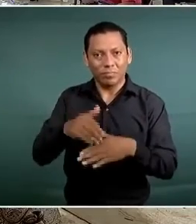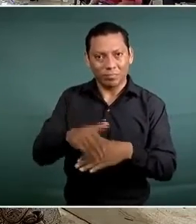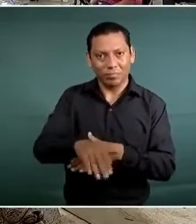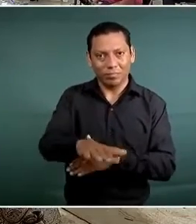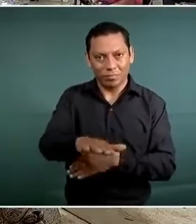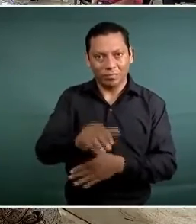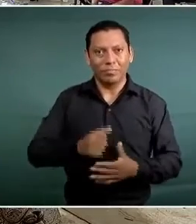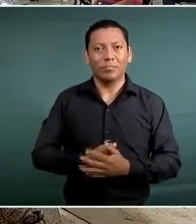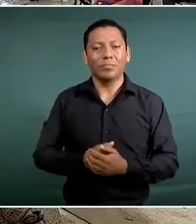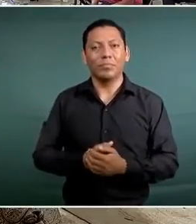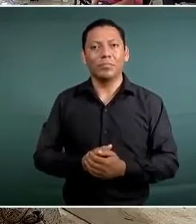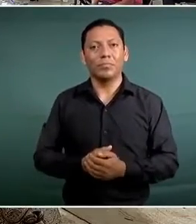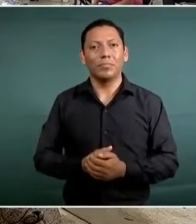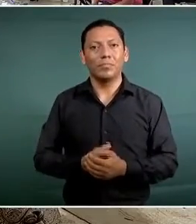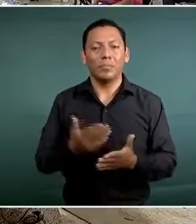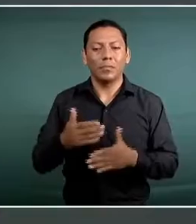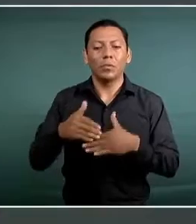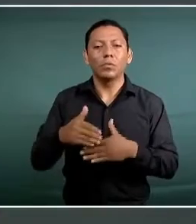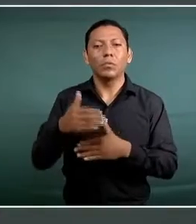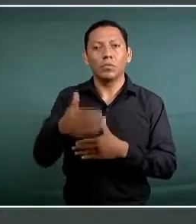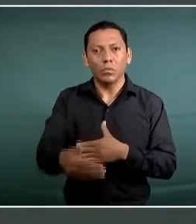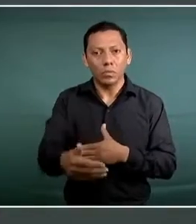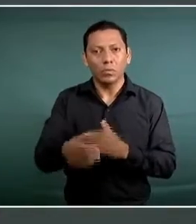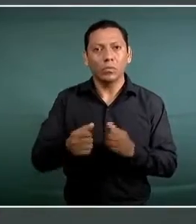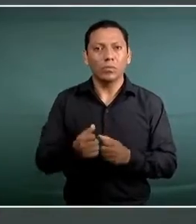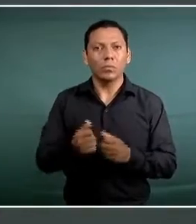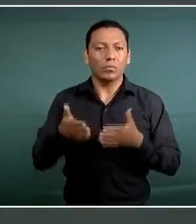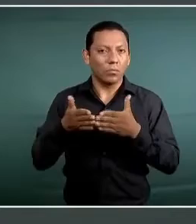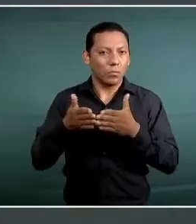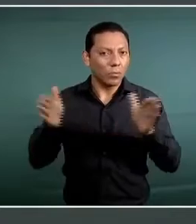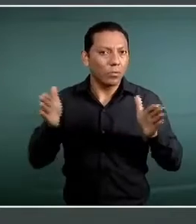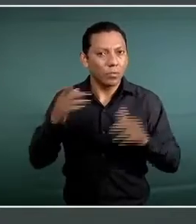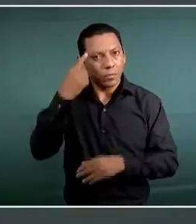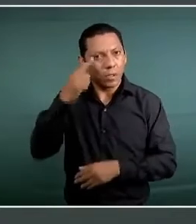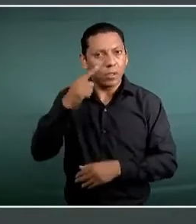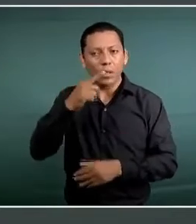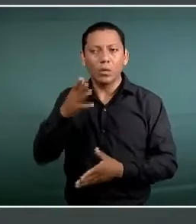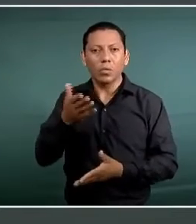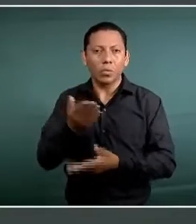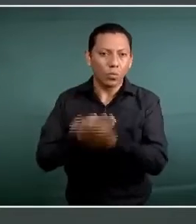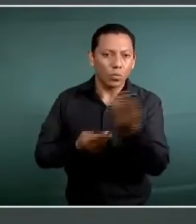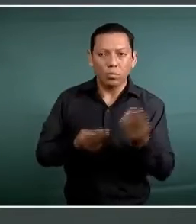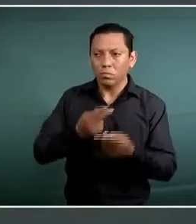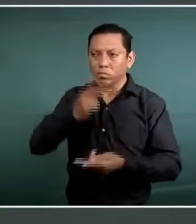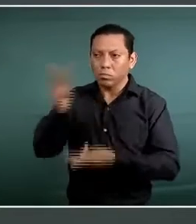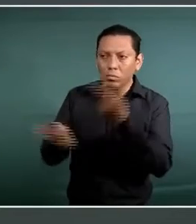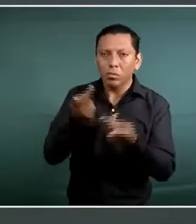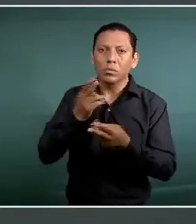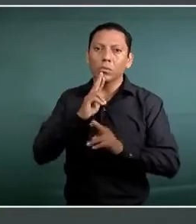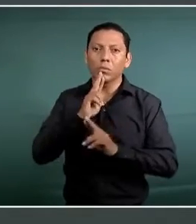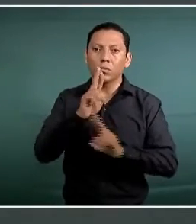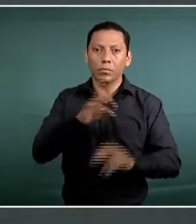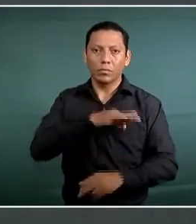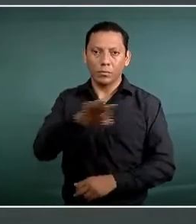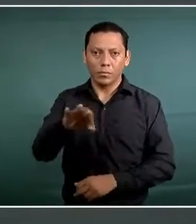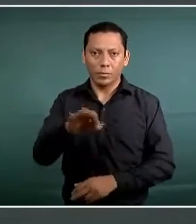posteriormente abrimos para preguntas y respuestas.